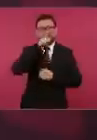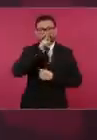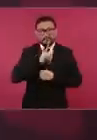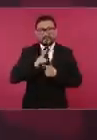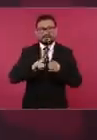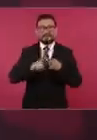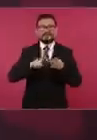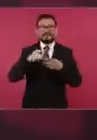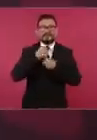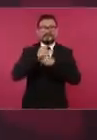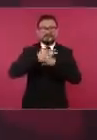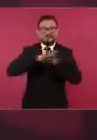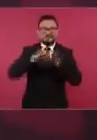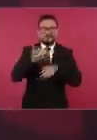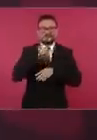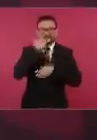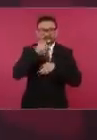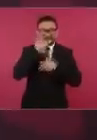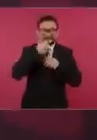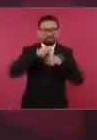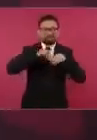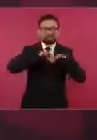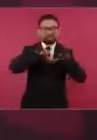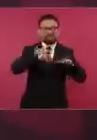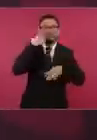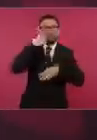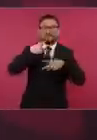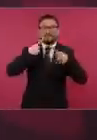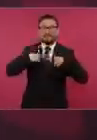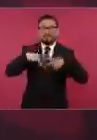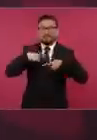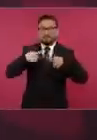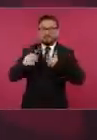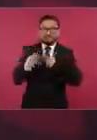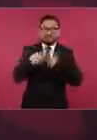la desinformación para buscar adeptos y sembrar